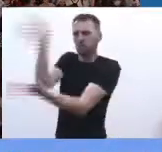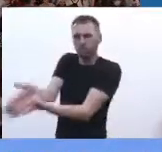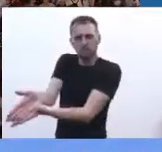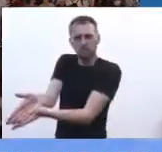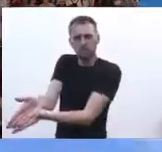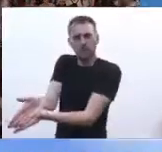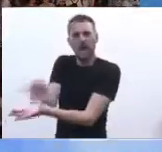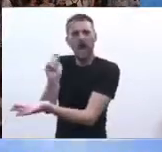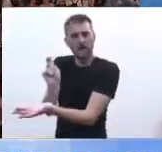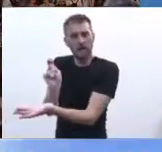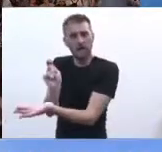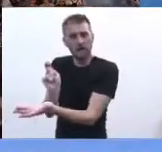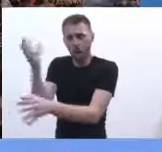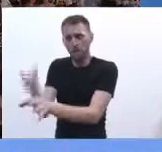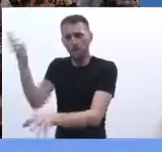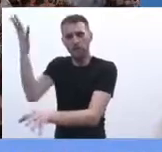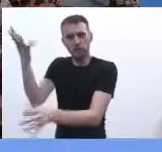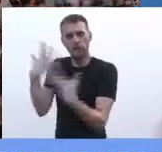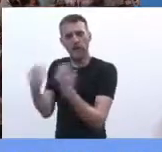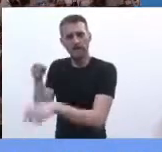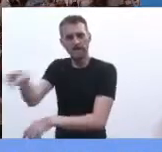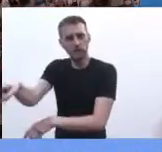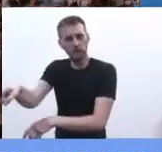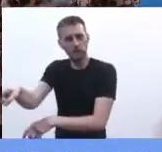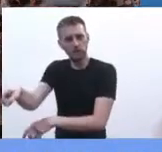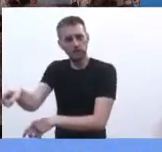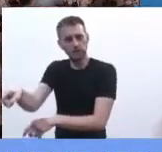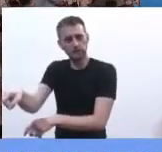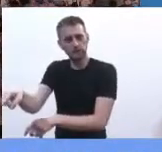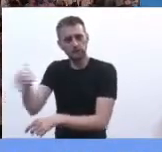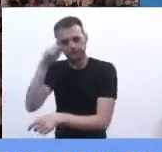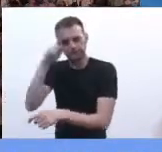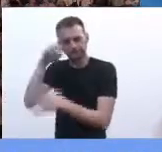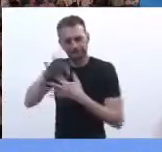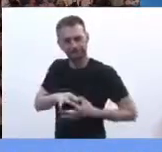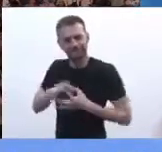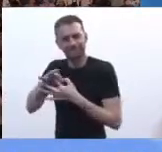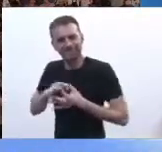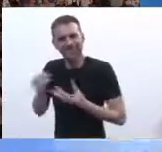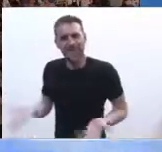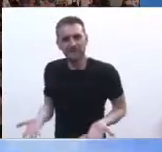y penalizando a los profesionales que están con concreción de conciencia